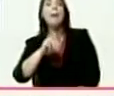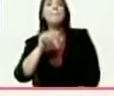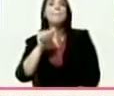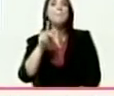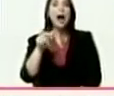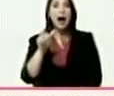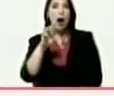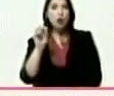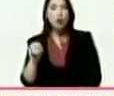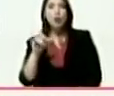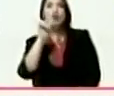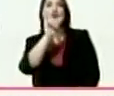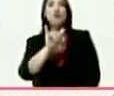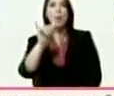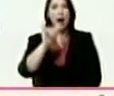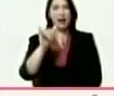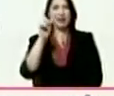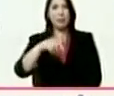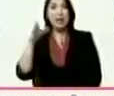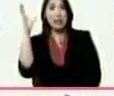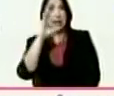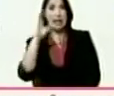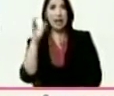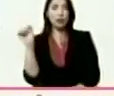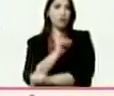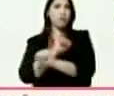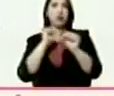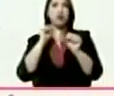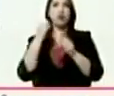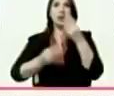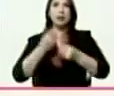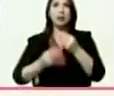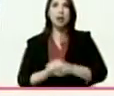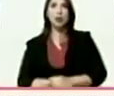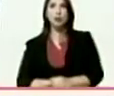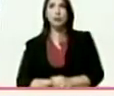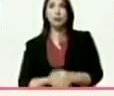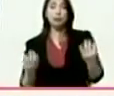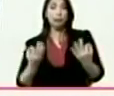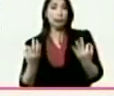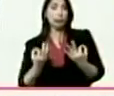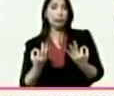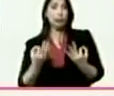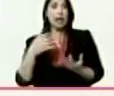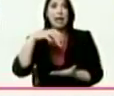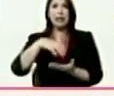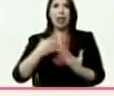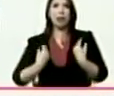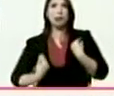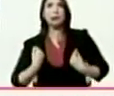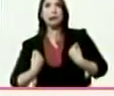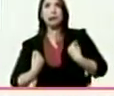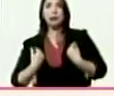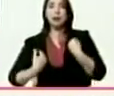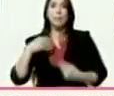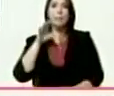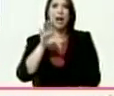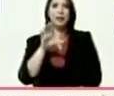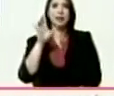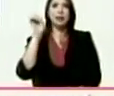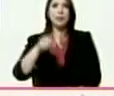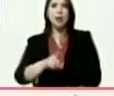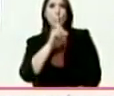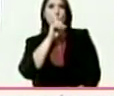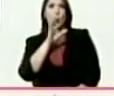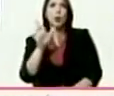Amparo, el Caracazo, que generaron realmente un estado de conmoción en este país y que